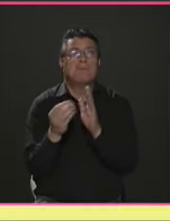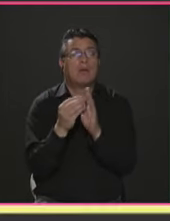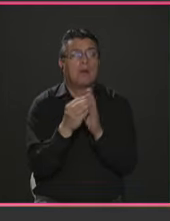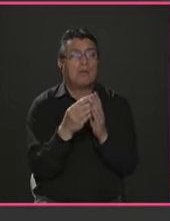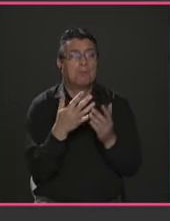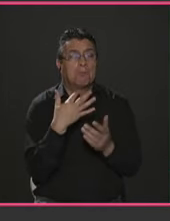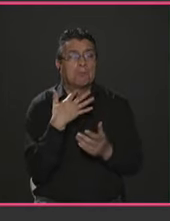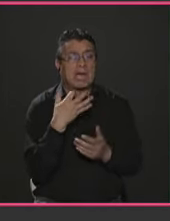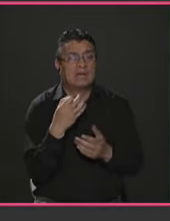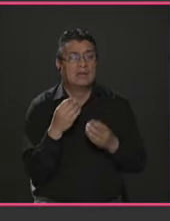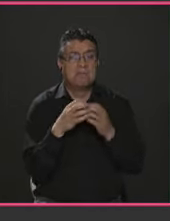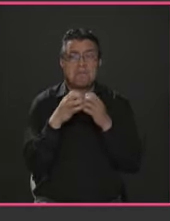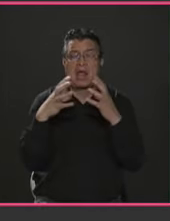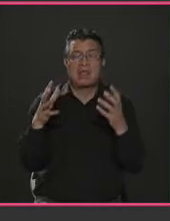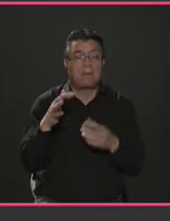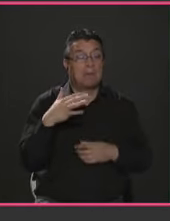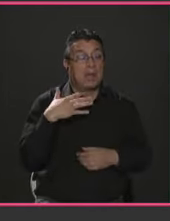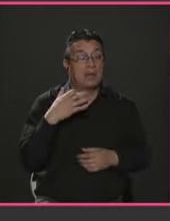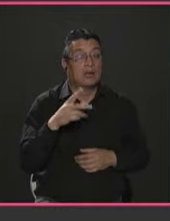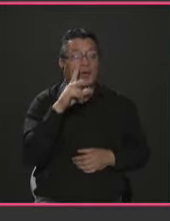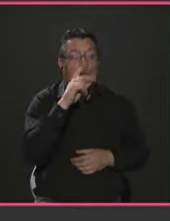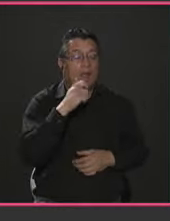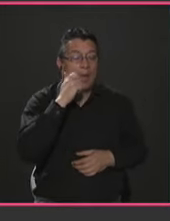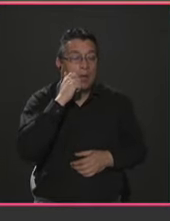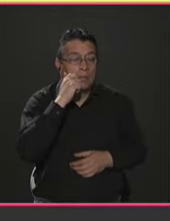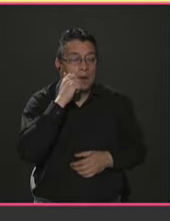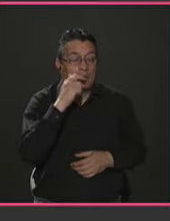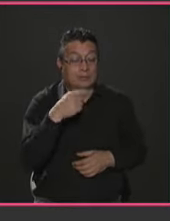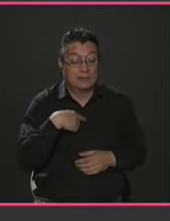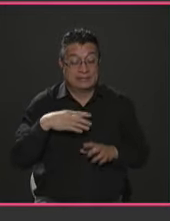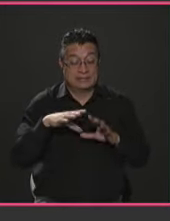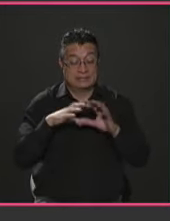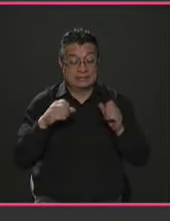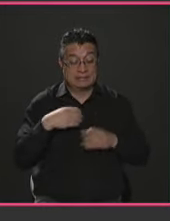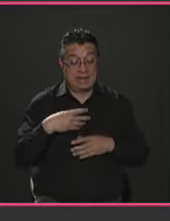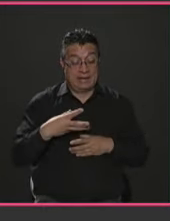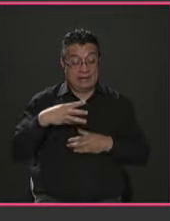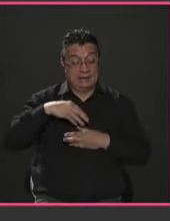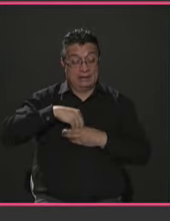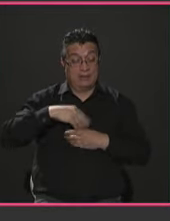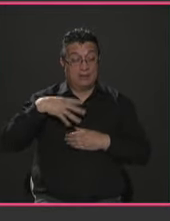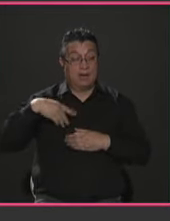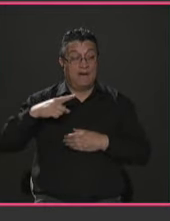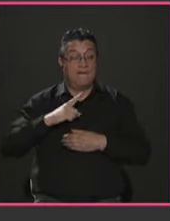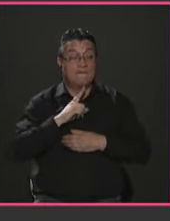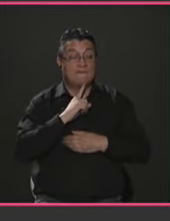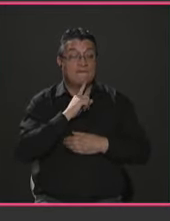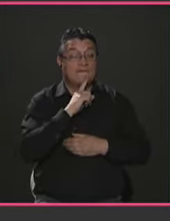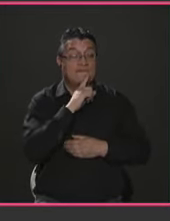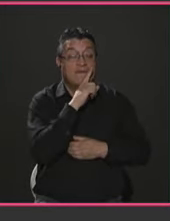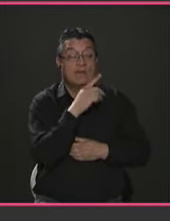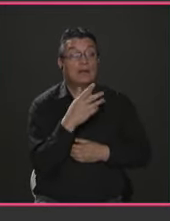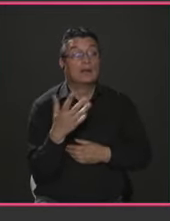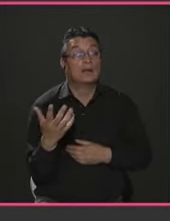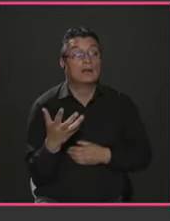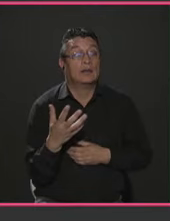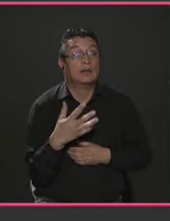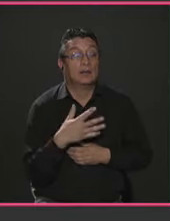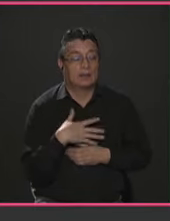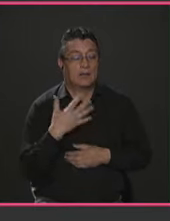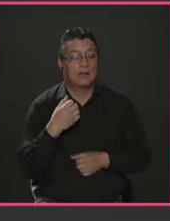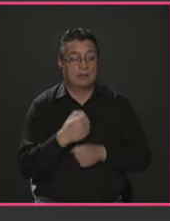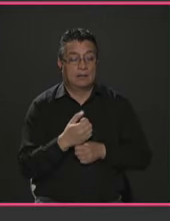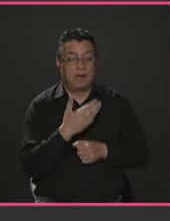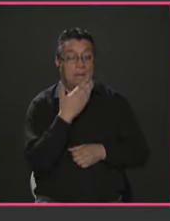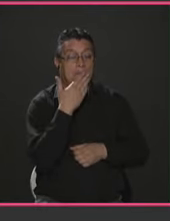para qué me sirve que sean más grandes porque es como los humano a medida que nuestro sistema interno se empieza a sofisticar lo que empieza a pasar es que empieza a hacer las cosas